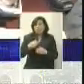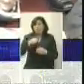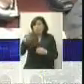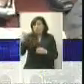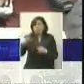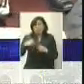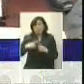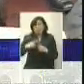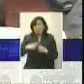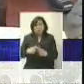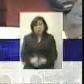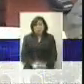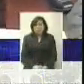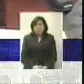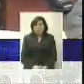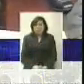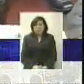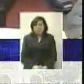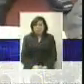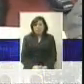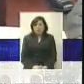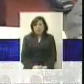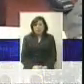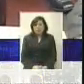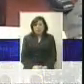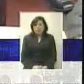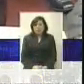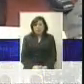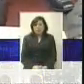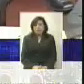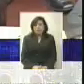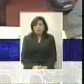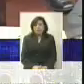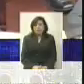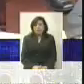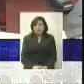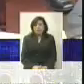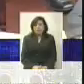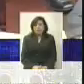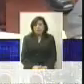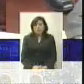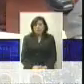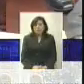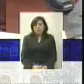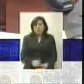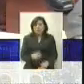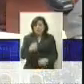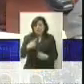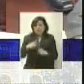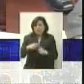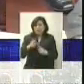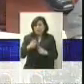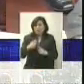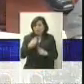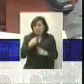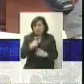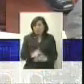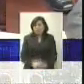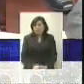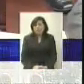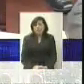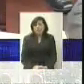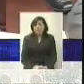en Tumbes. Y es ahí, en ese momento, que el general Arteta, Guillermo Arteta creo que se